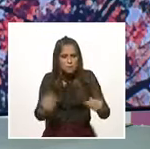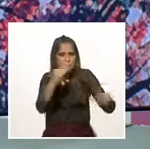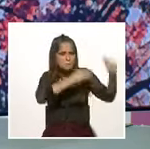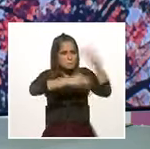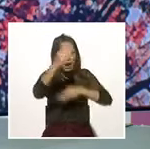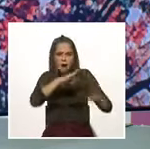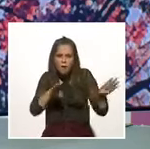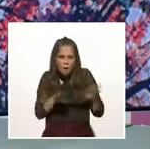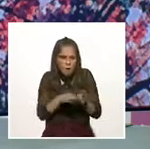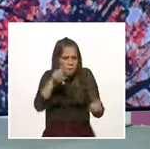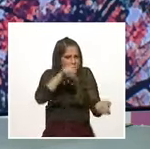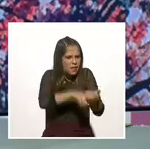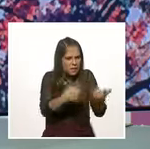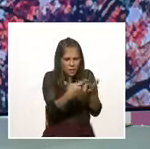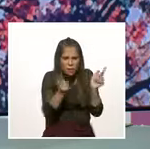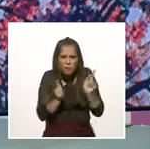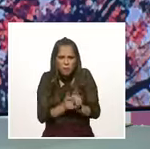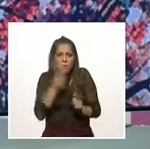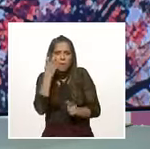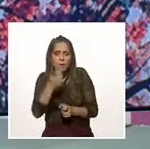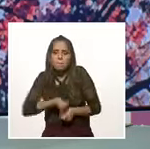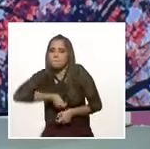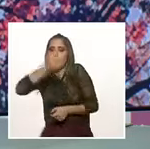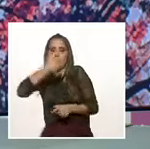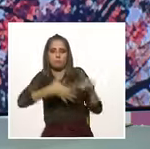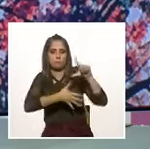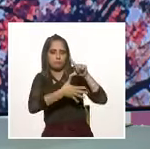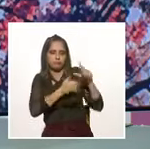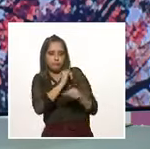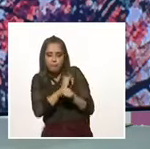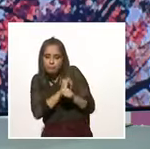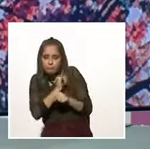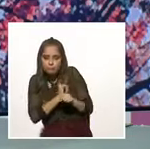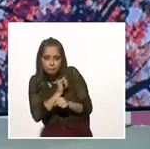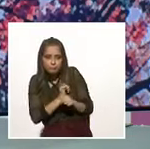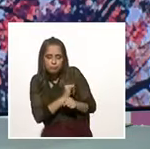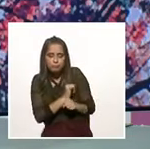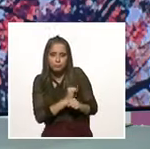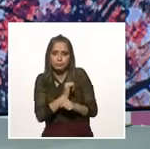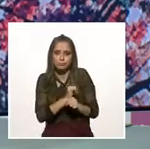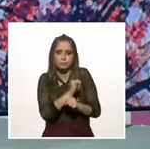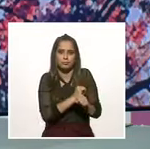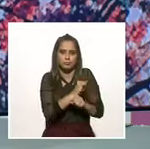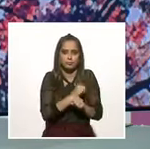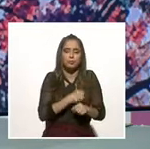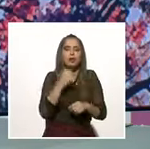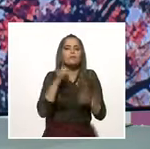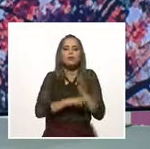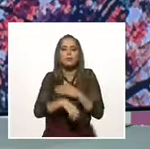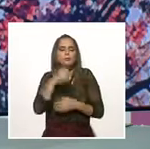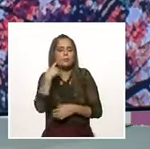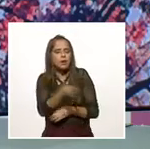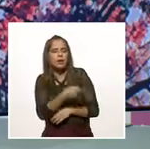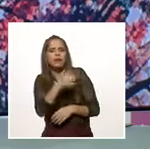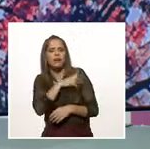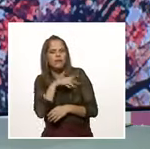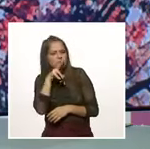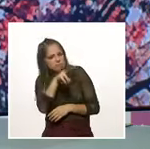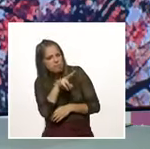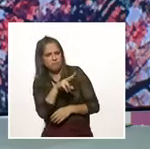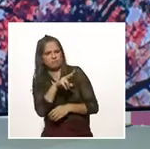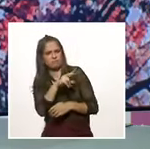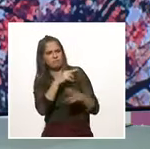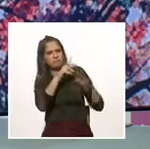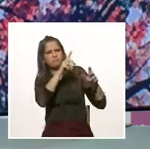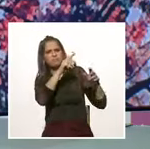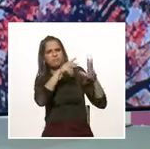Y primeramente llama la atención a aquellos lugares que son devastados por alguna